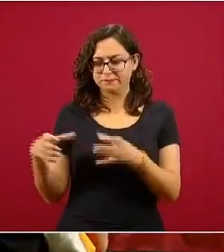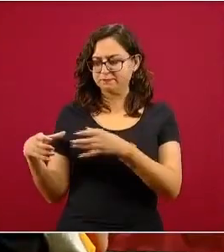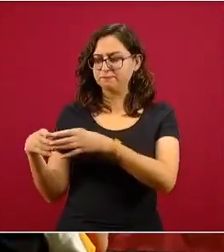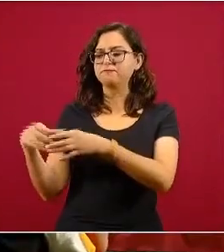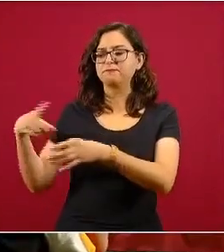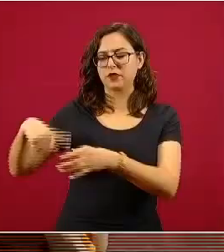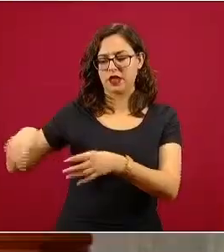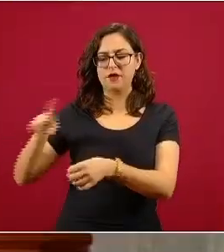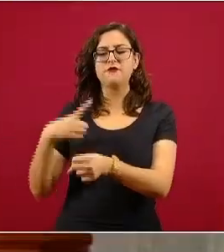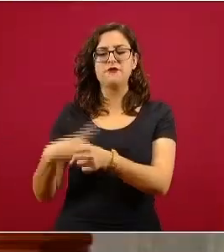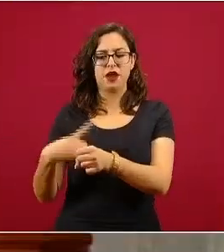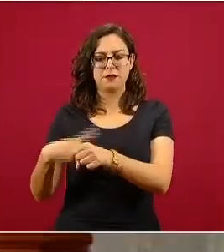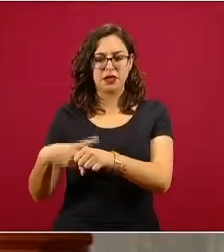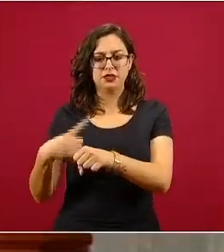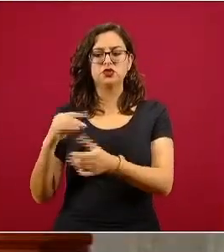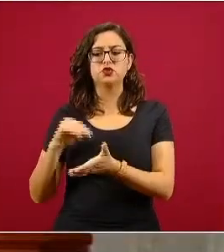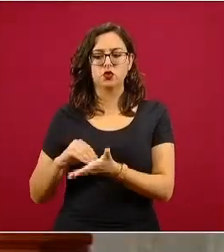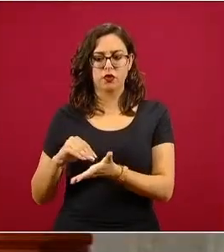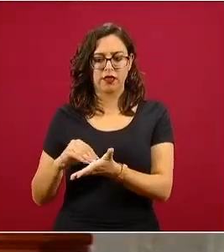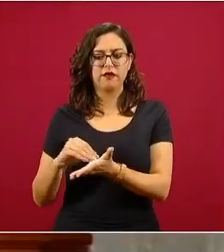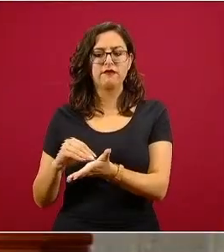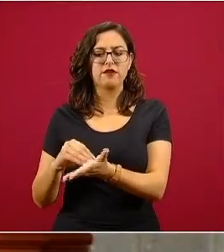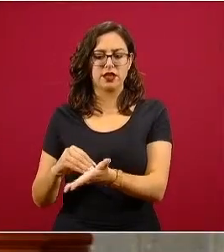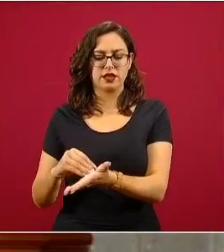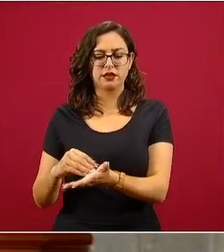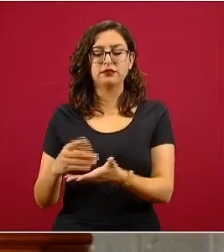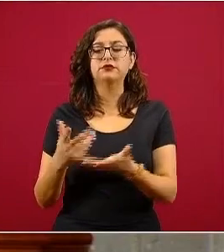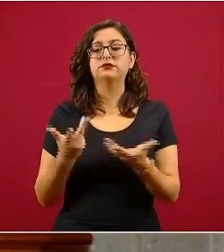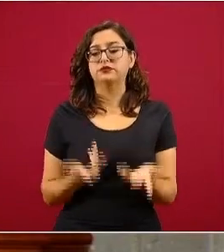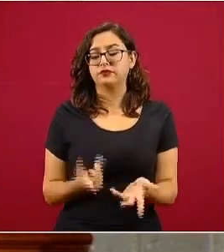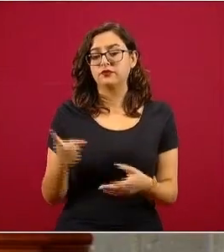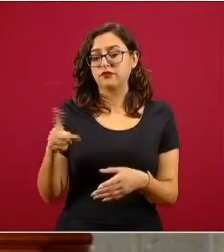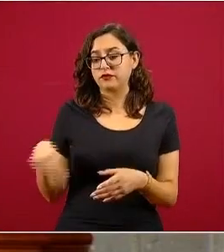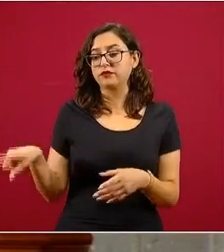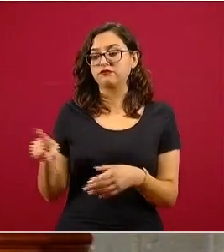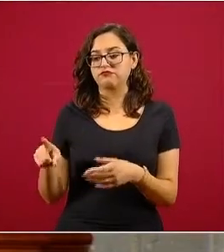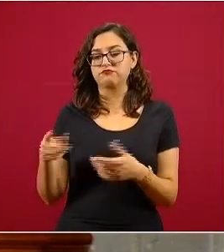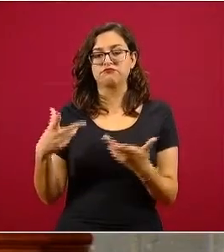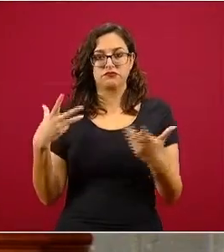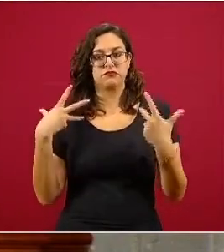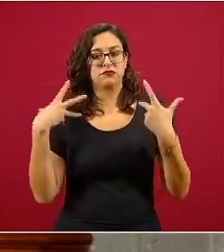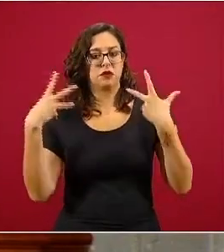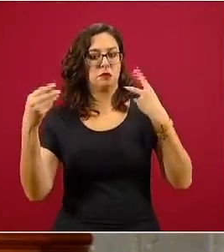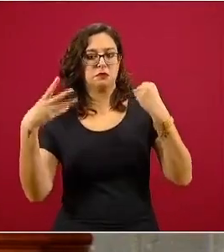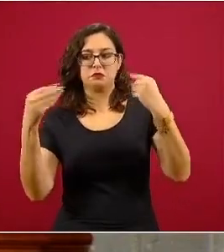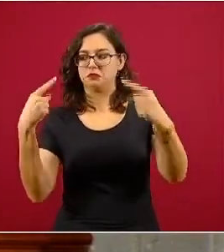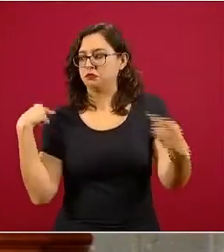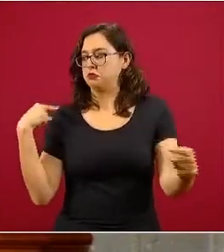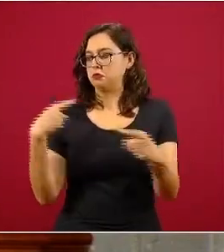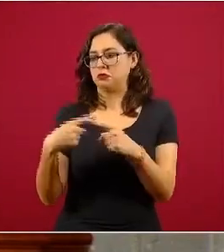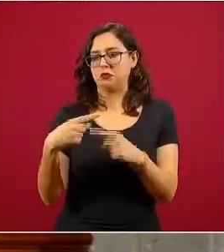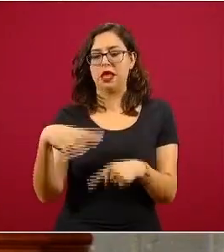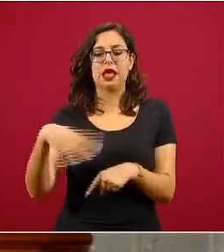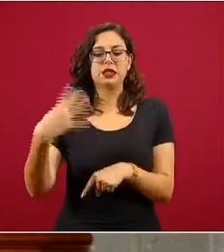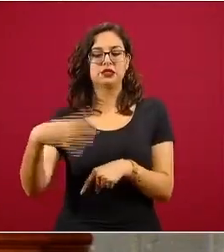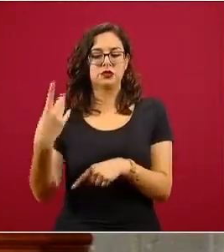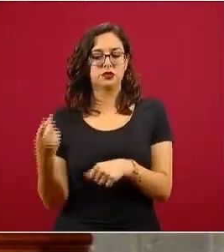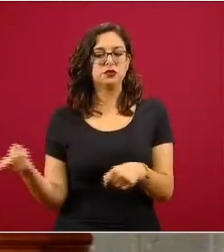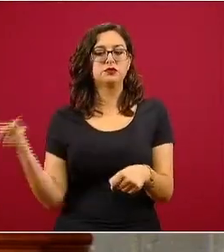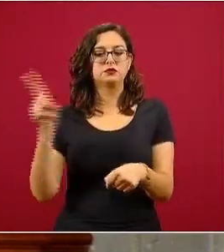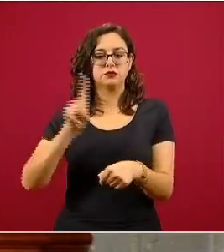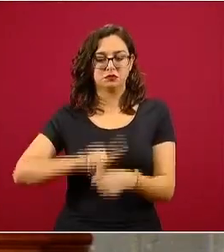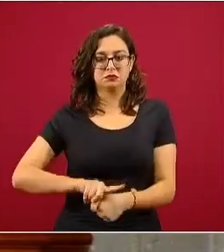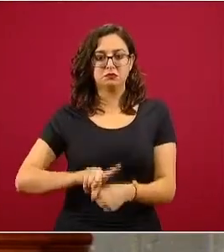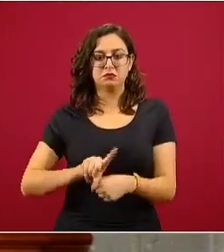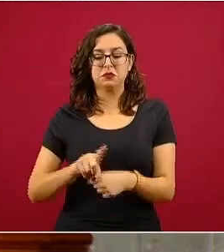lo que veníamos observando y representa lógicamente la actividad más reciente de la epidemia en México, dado